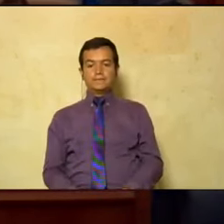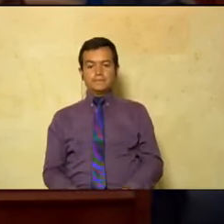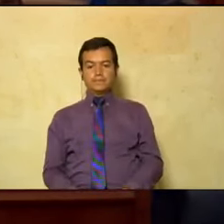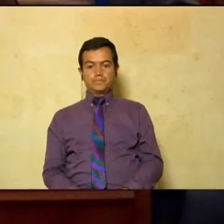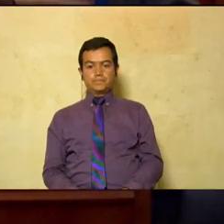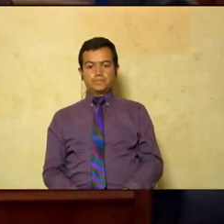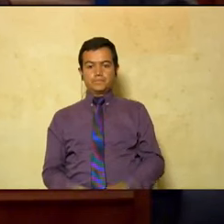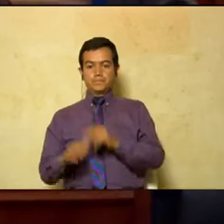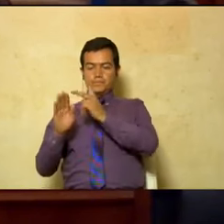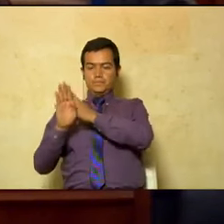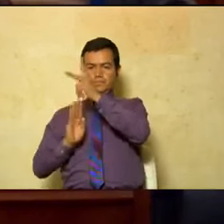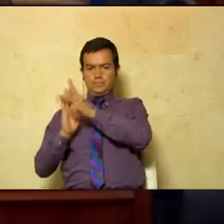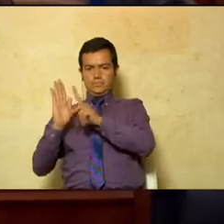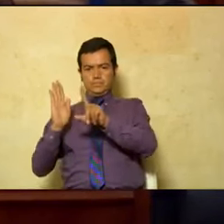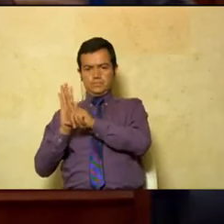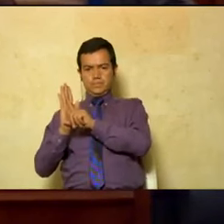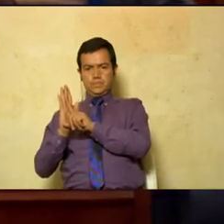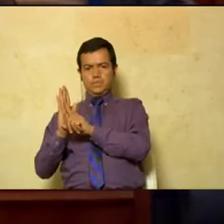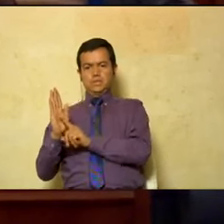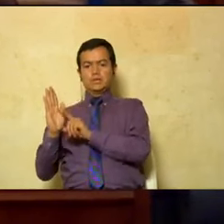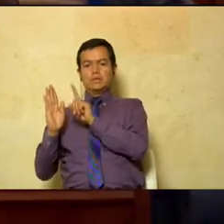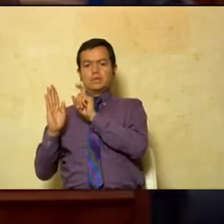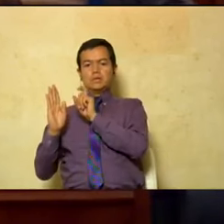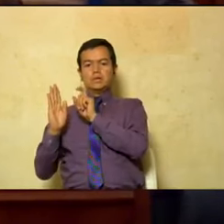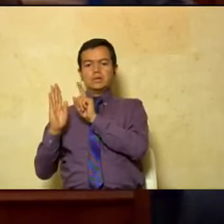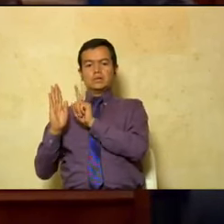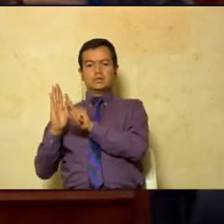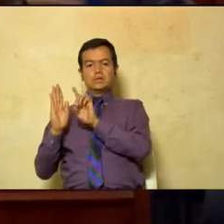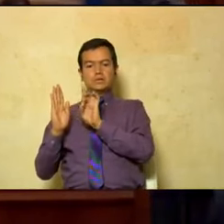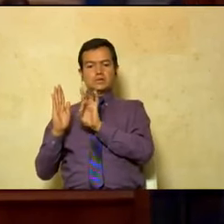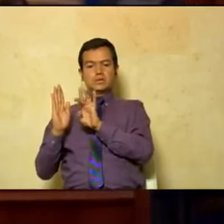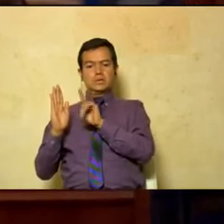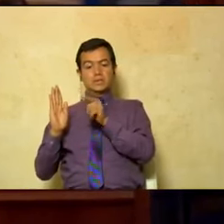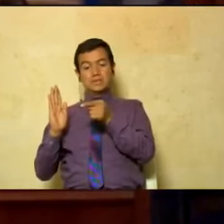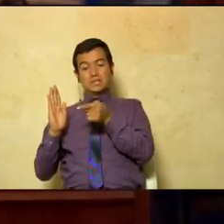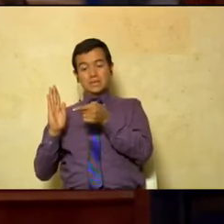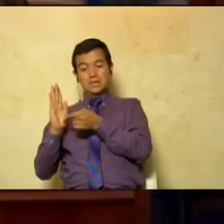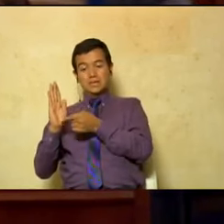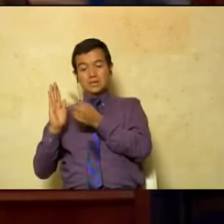senado proyecto de ley número 1156